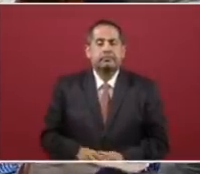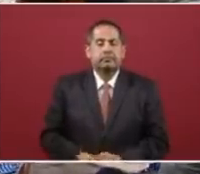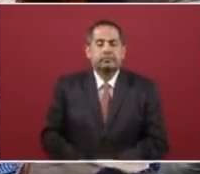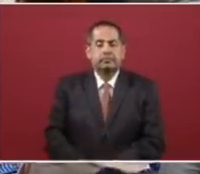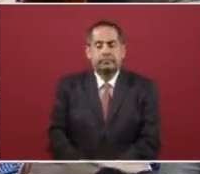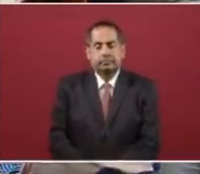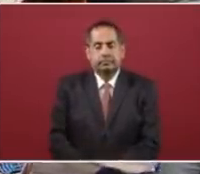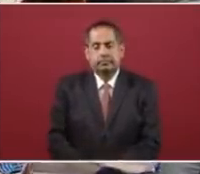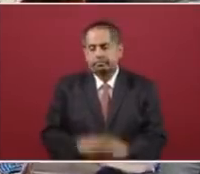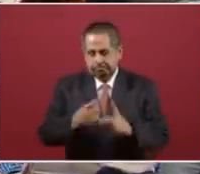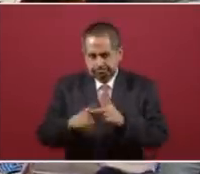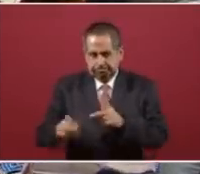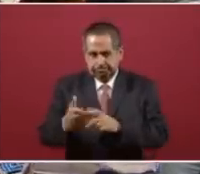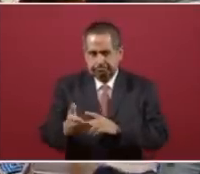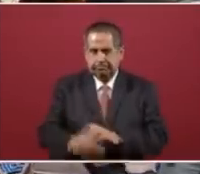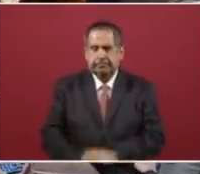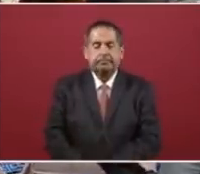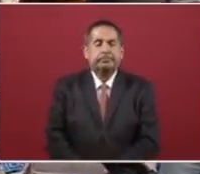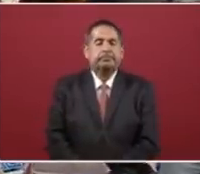empezamos